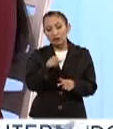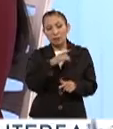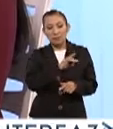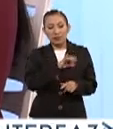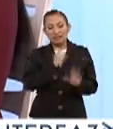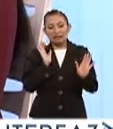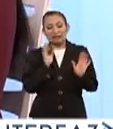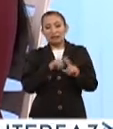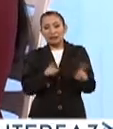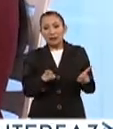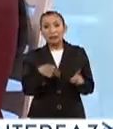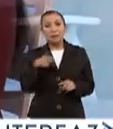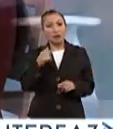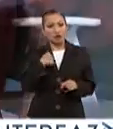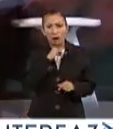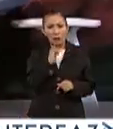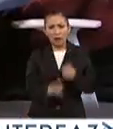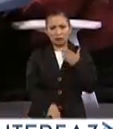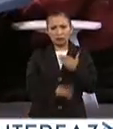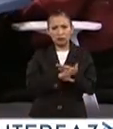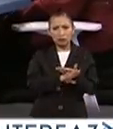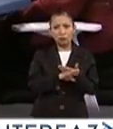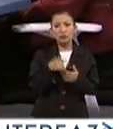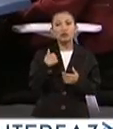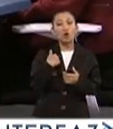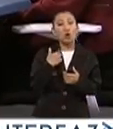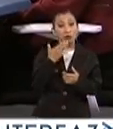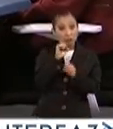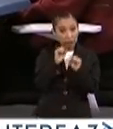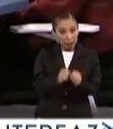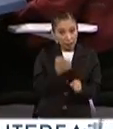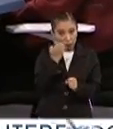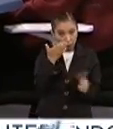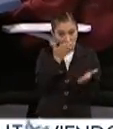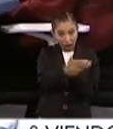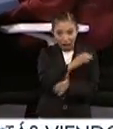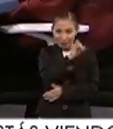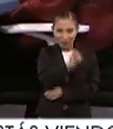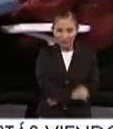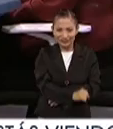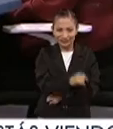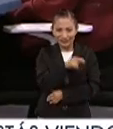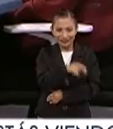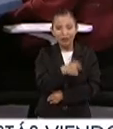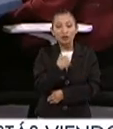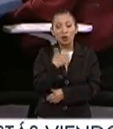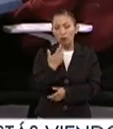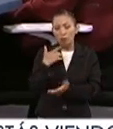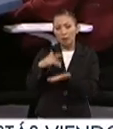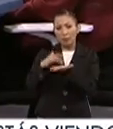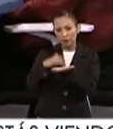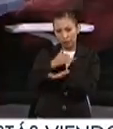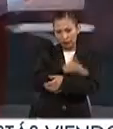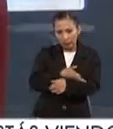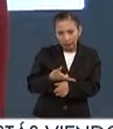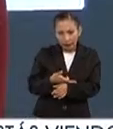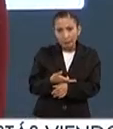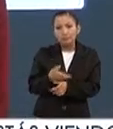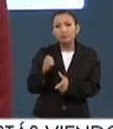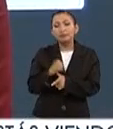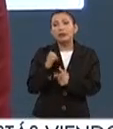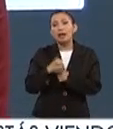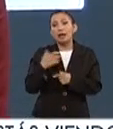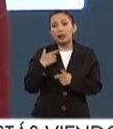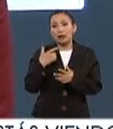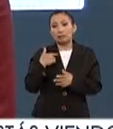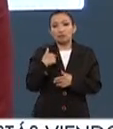a lo diferente. Pero yo nunca sufrí porque yo no estuve en un sistema escolarizado. Entonces, y aparte tuve todo el apoyo de mi familia. Entonces,